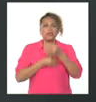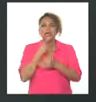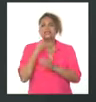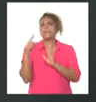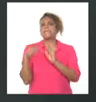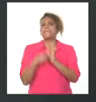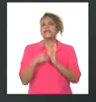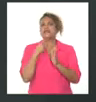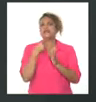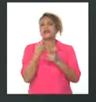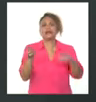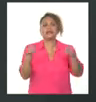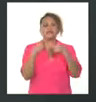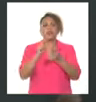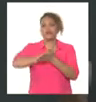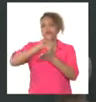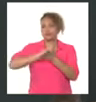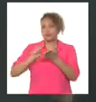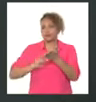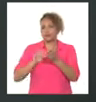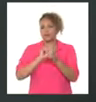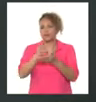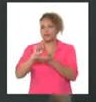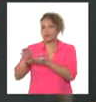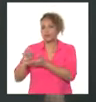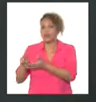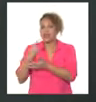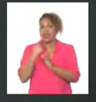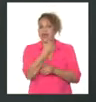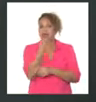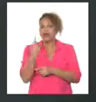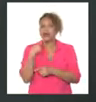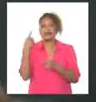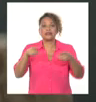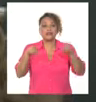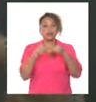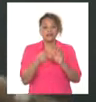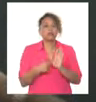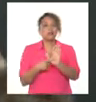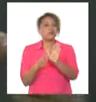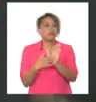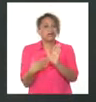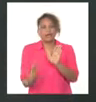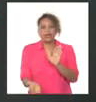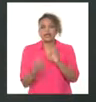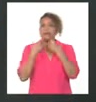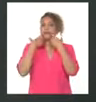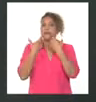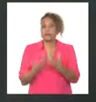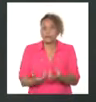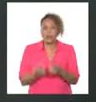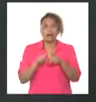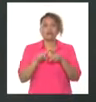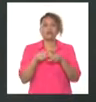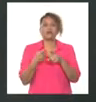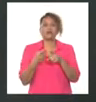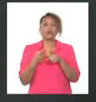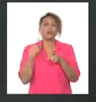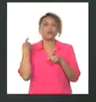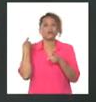cada una de las canciones de ella te demuestran lo imprescindible que es, lo sui generis que